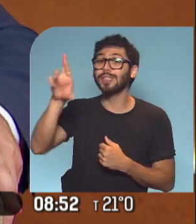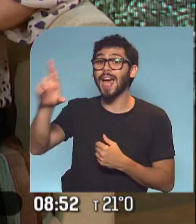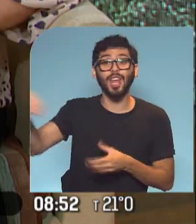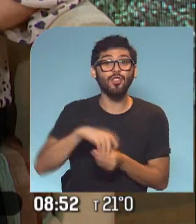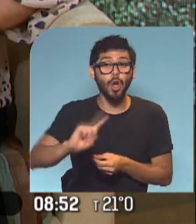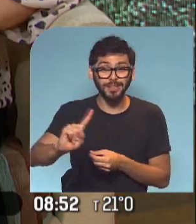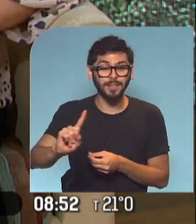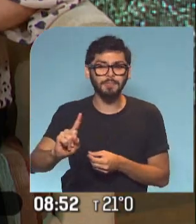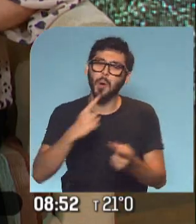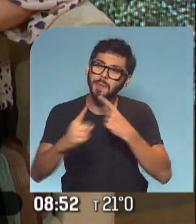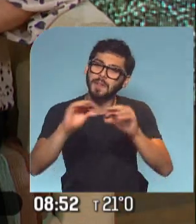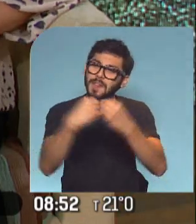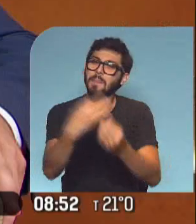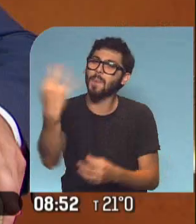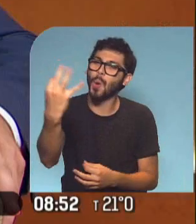nota